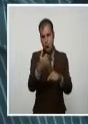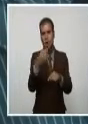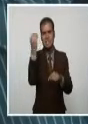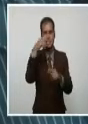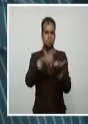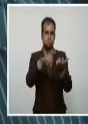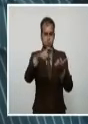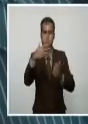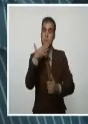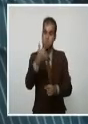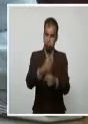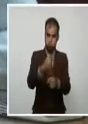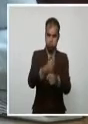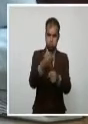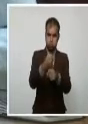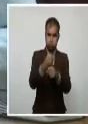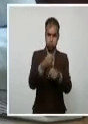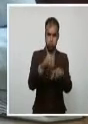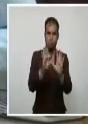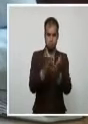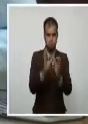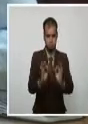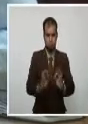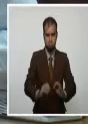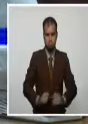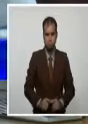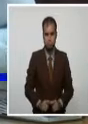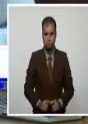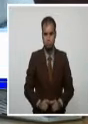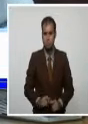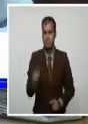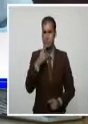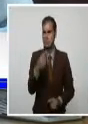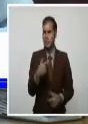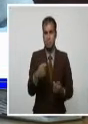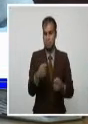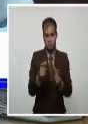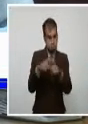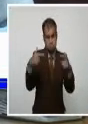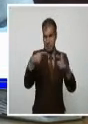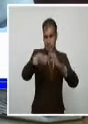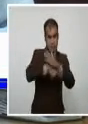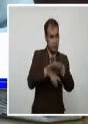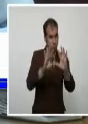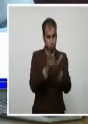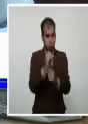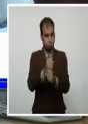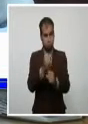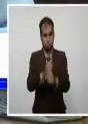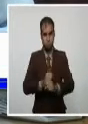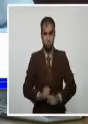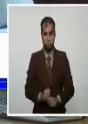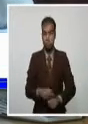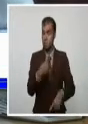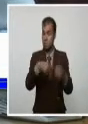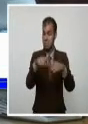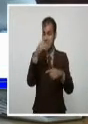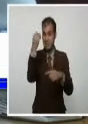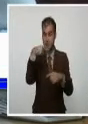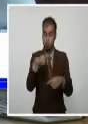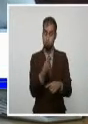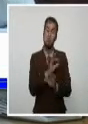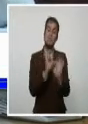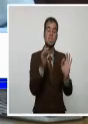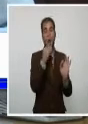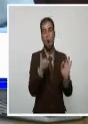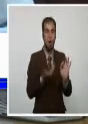del partido único de todo el pueblo. Y tenemos que mantener y enriquecerla, a mi modo de ver, sobre la base del prestigio que ganemos con el trabajo